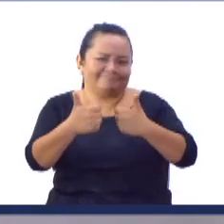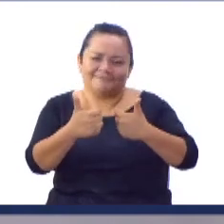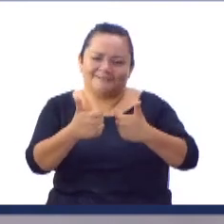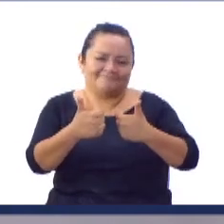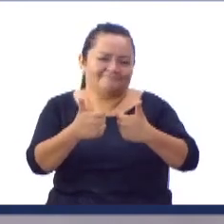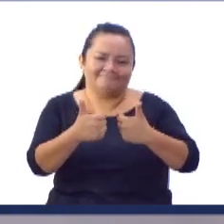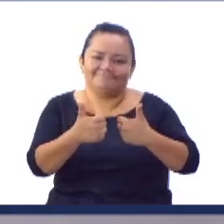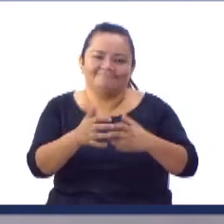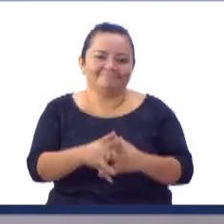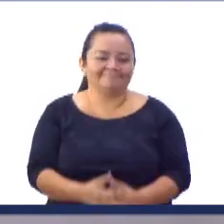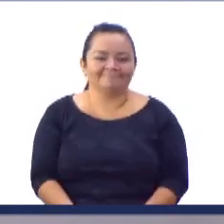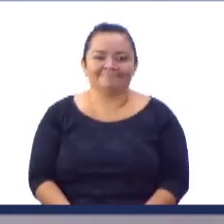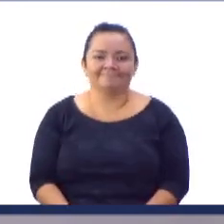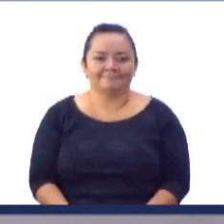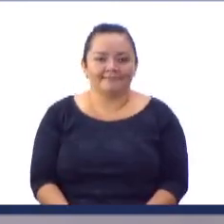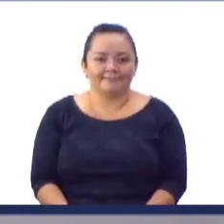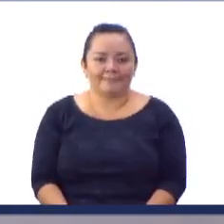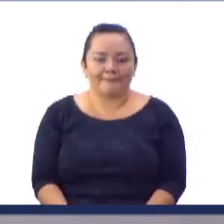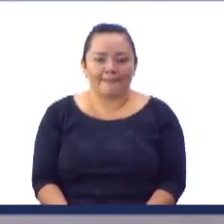coronado